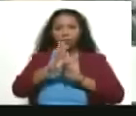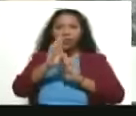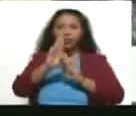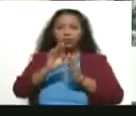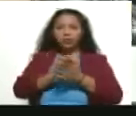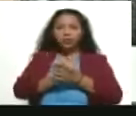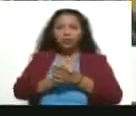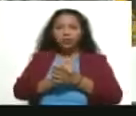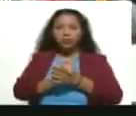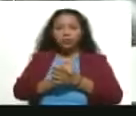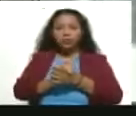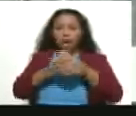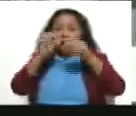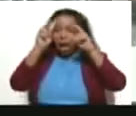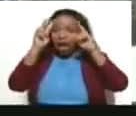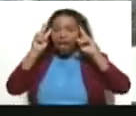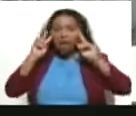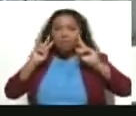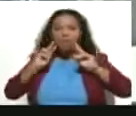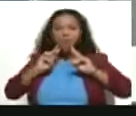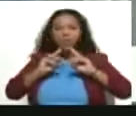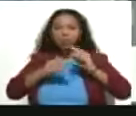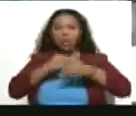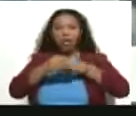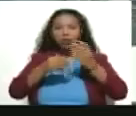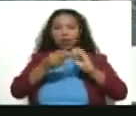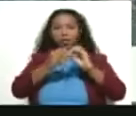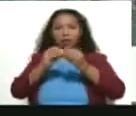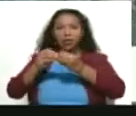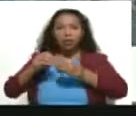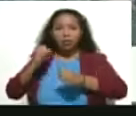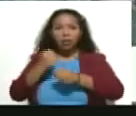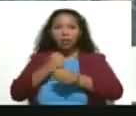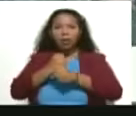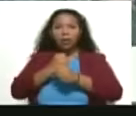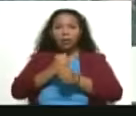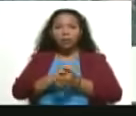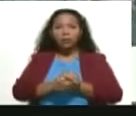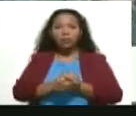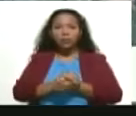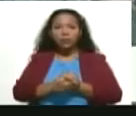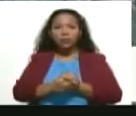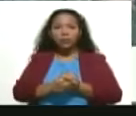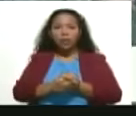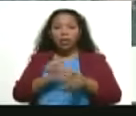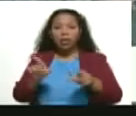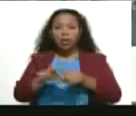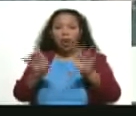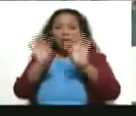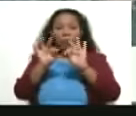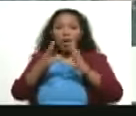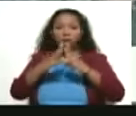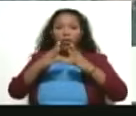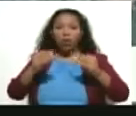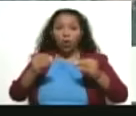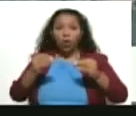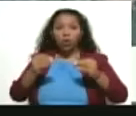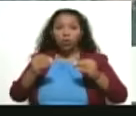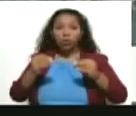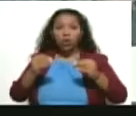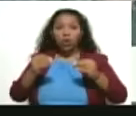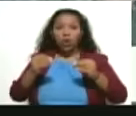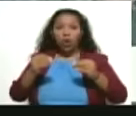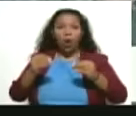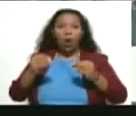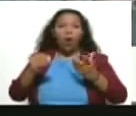de manera impecable realizado. Igualmente, todos los funcionarios de los distintos